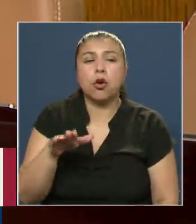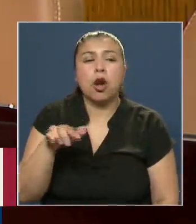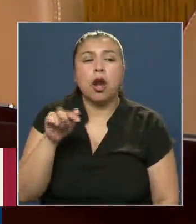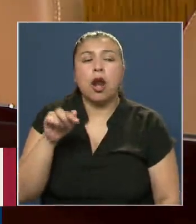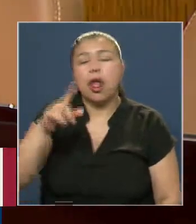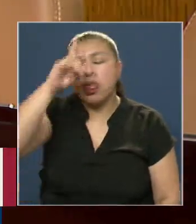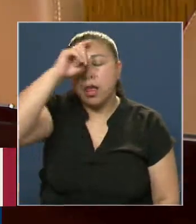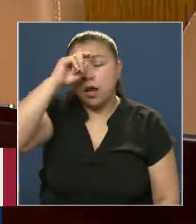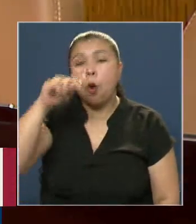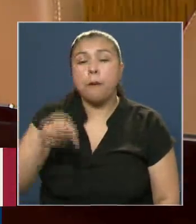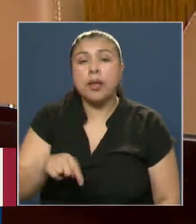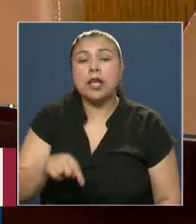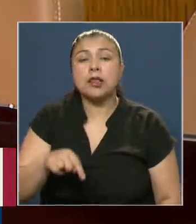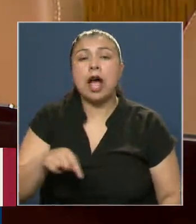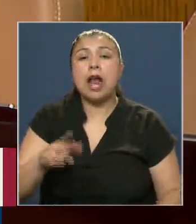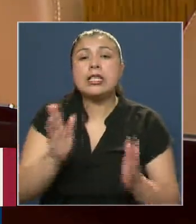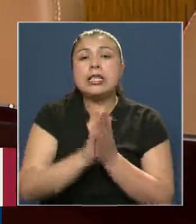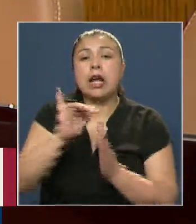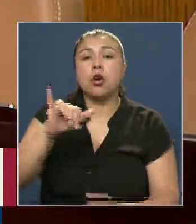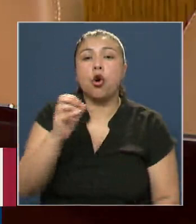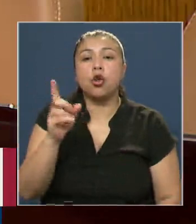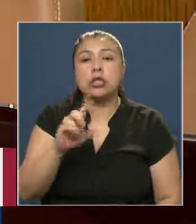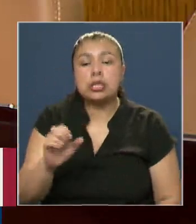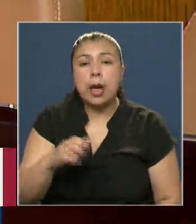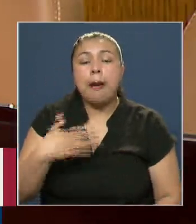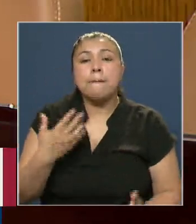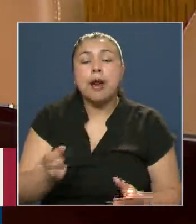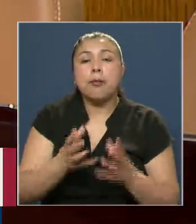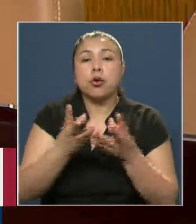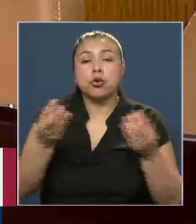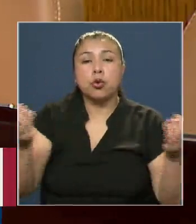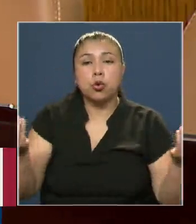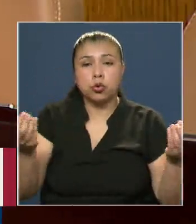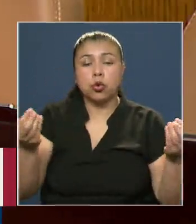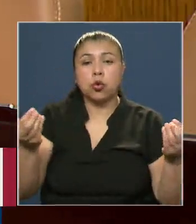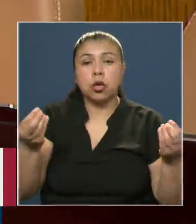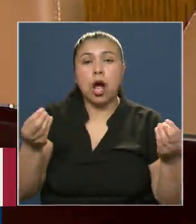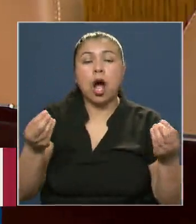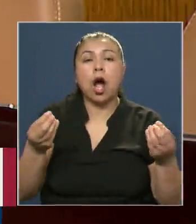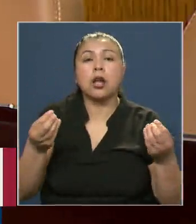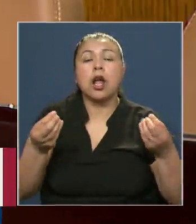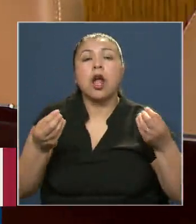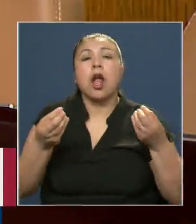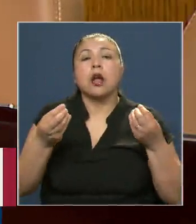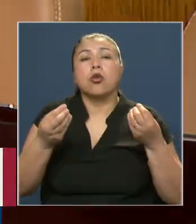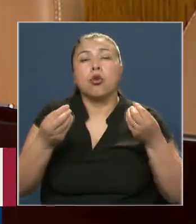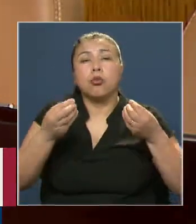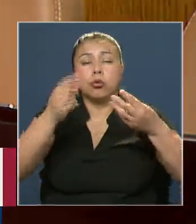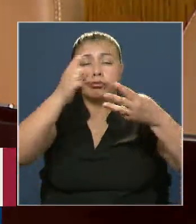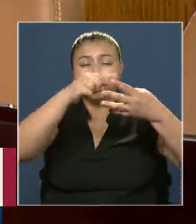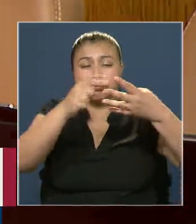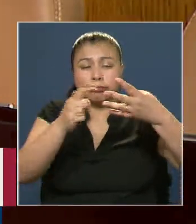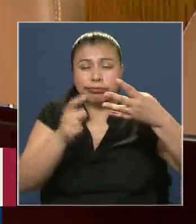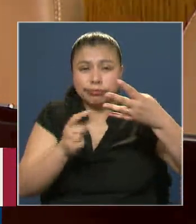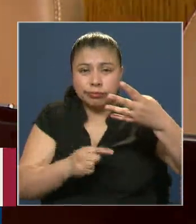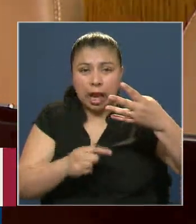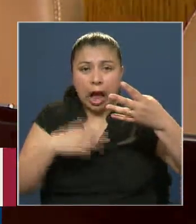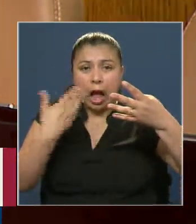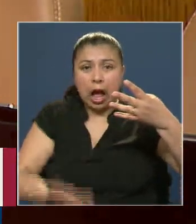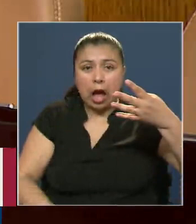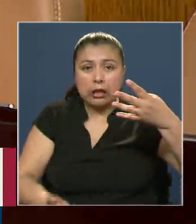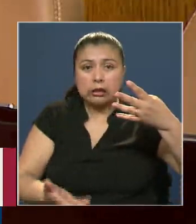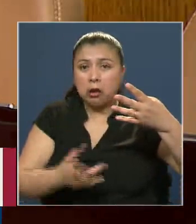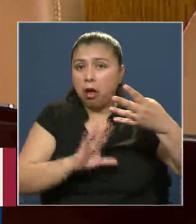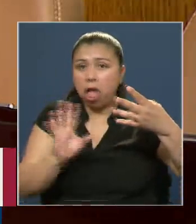del hospital San José, para poder resolver con ello una serie de situaciones que lamentablemente hasta ahora no se